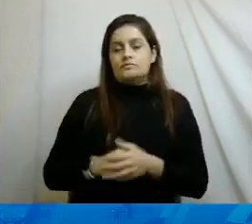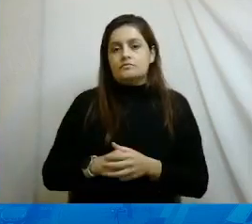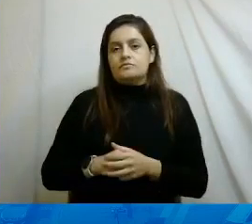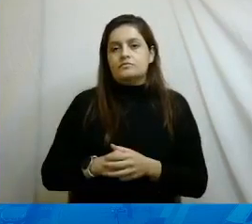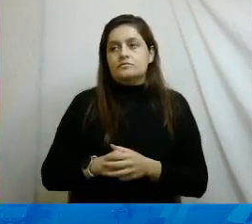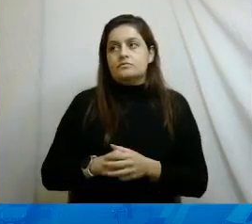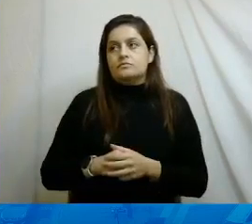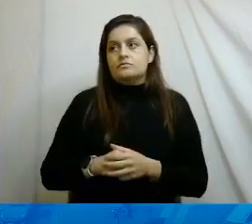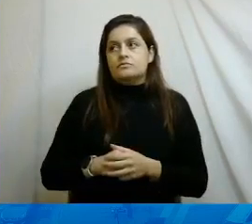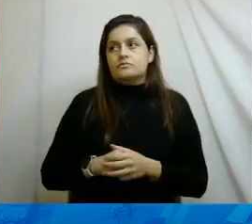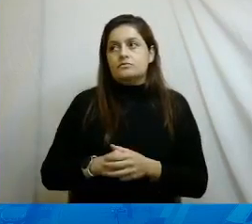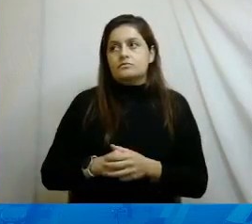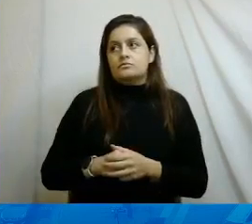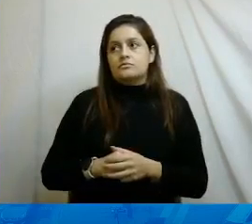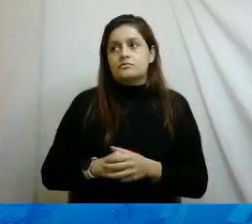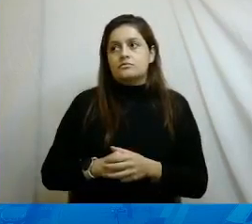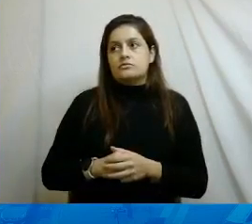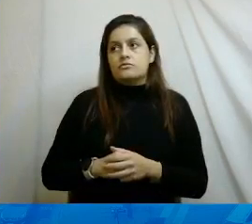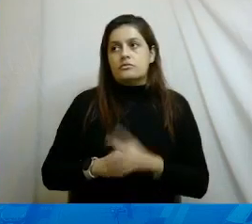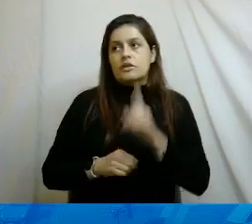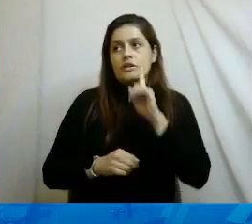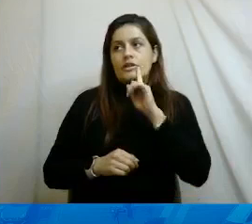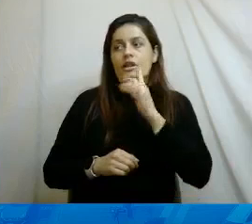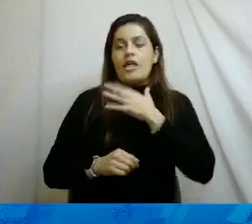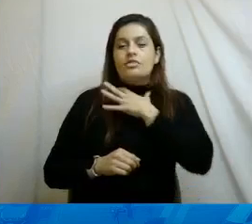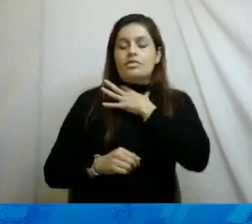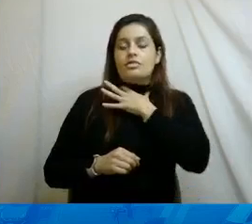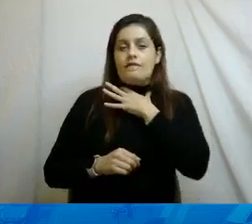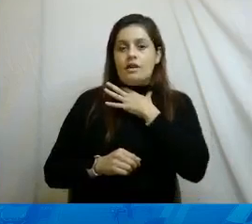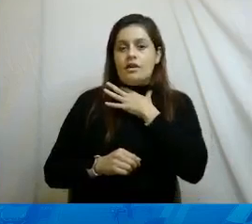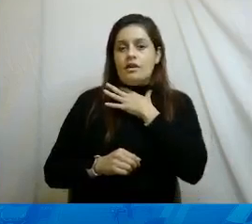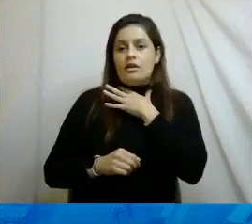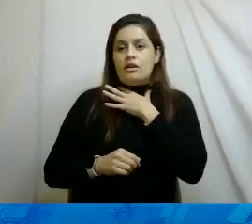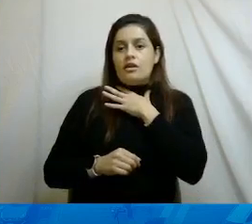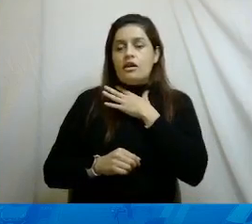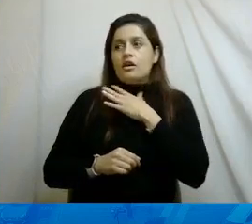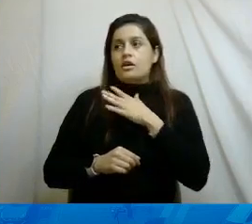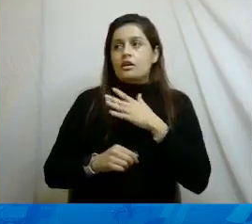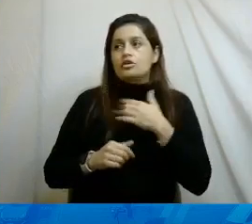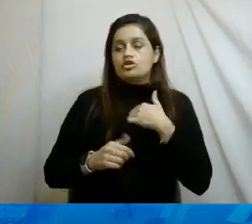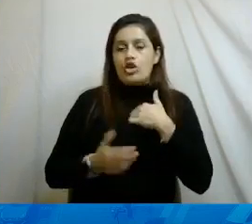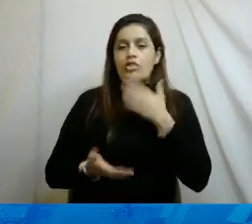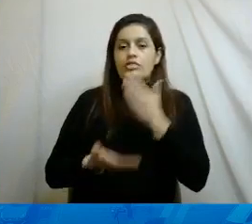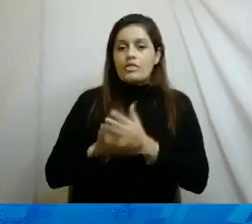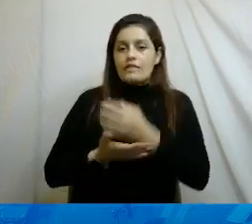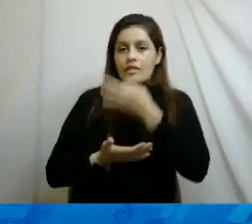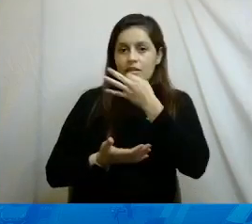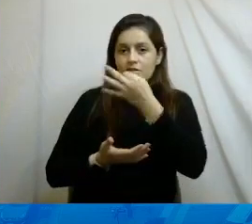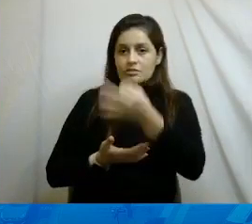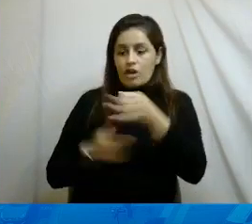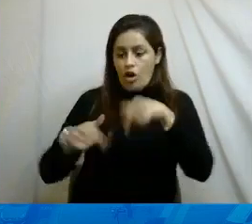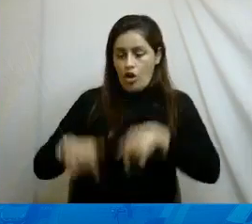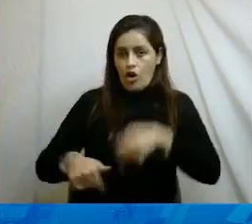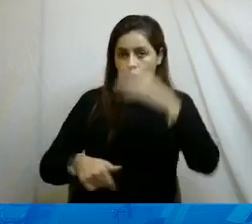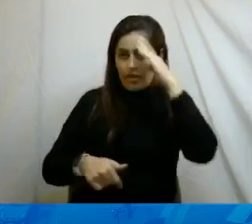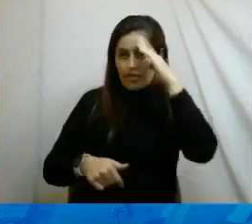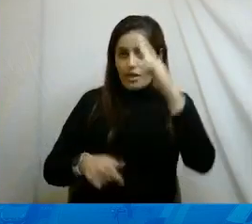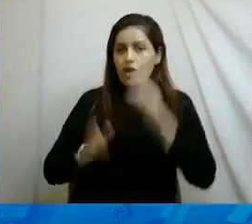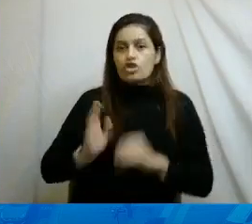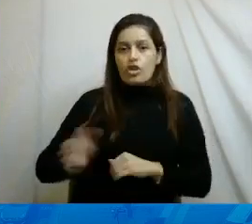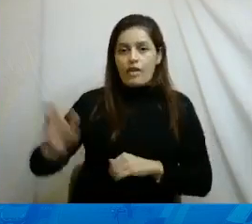están así, que están al debe, que siento que era un deber decirle a las autoridades. Ella todavía al día de hoy está haciendo